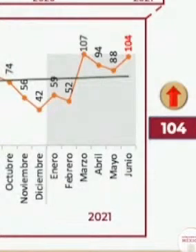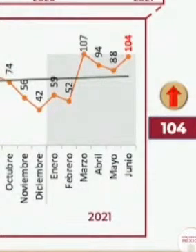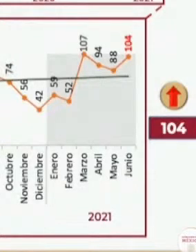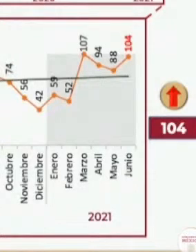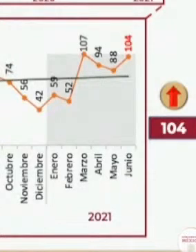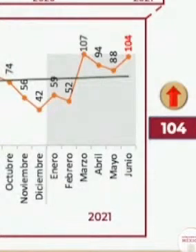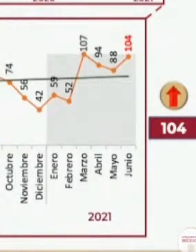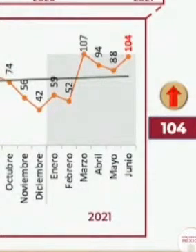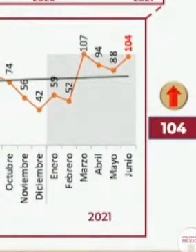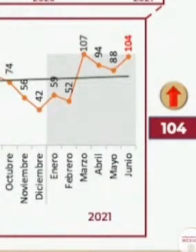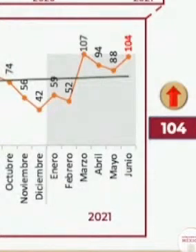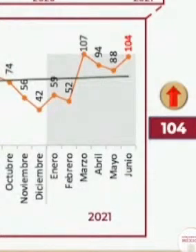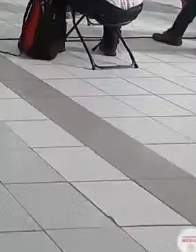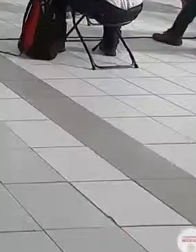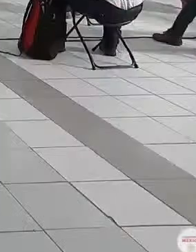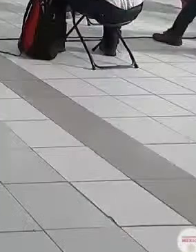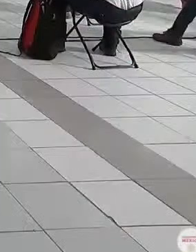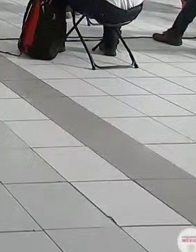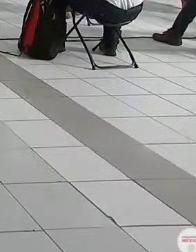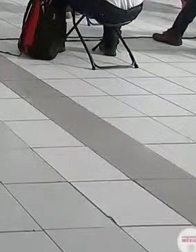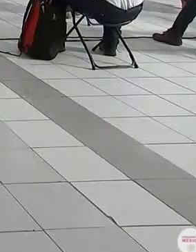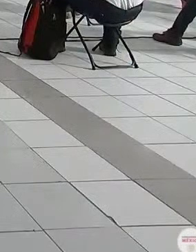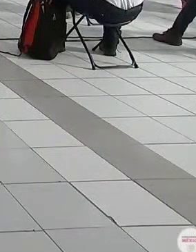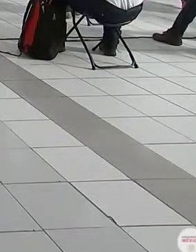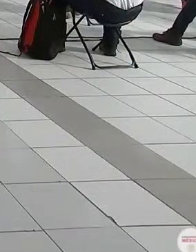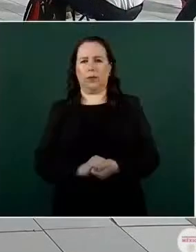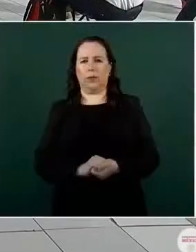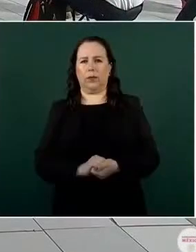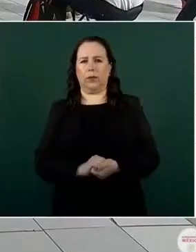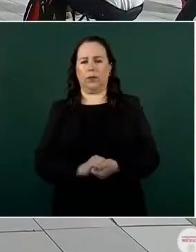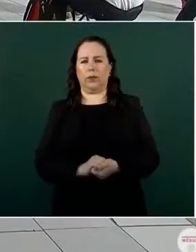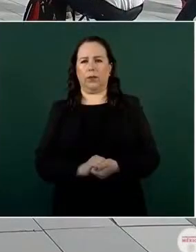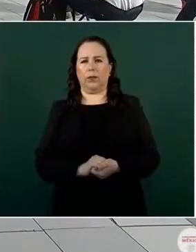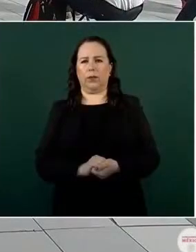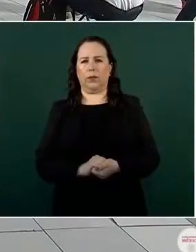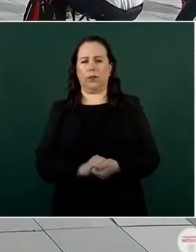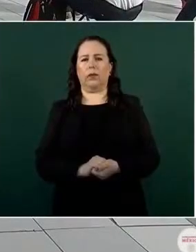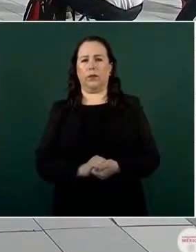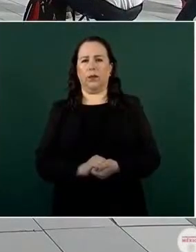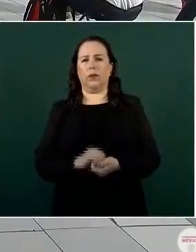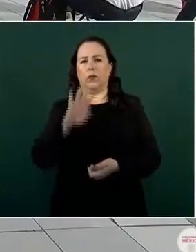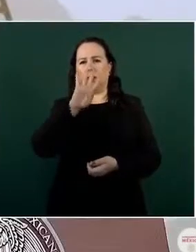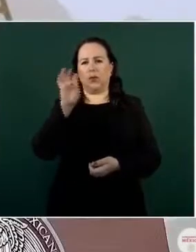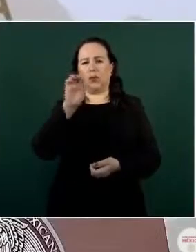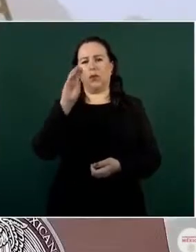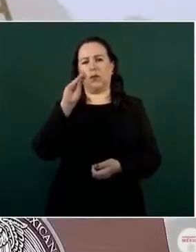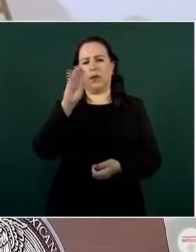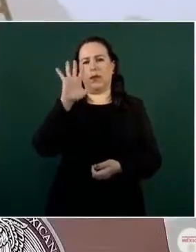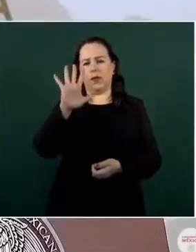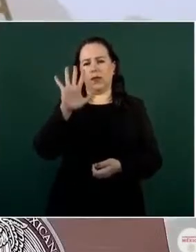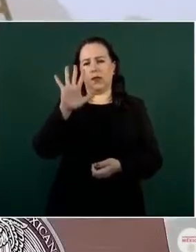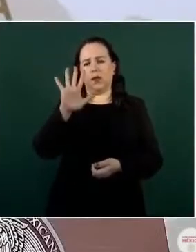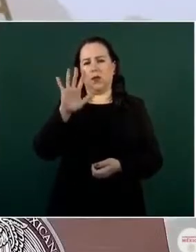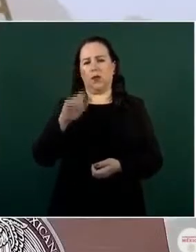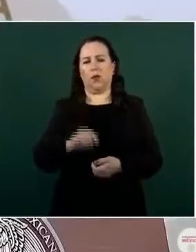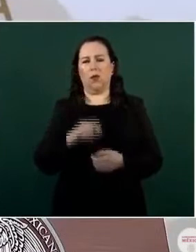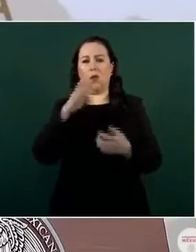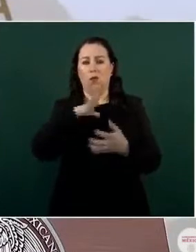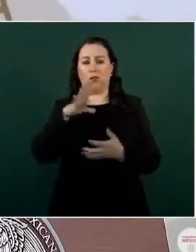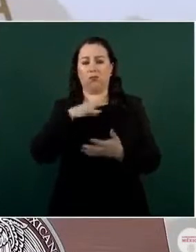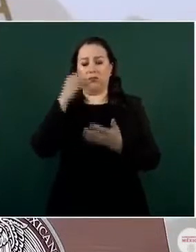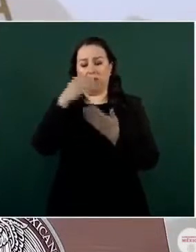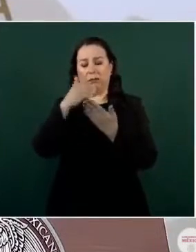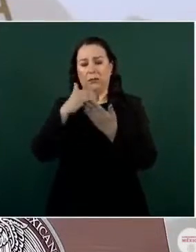lesiones dolosas, en junio se presentaron 495 casos, tiene una